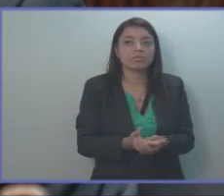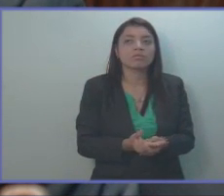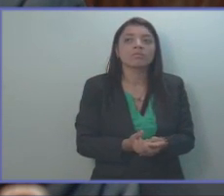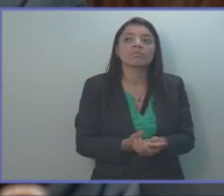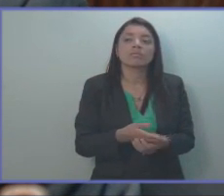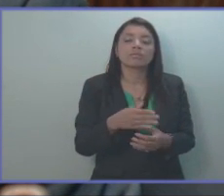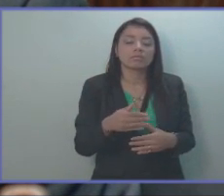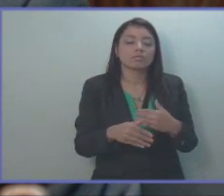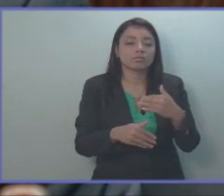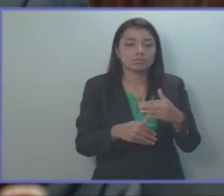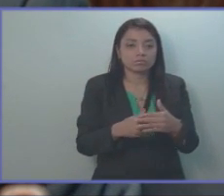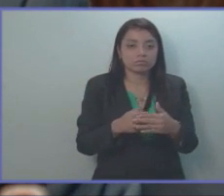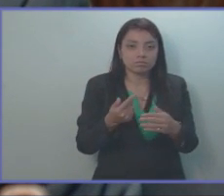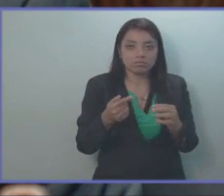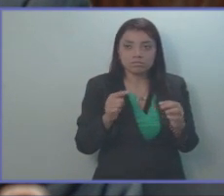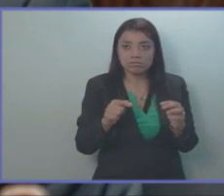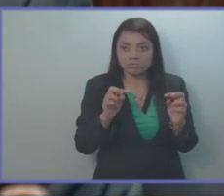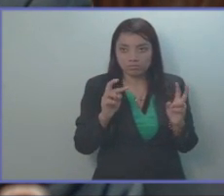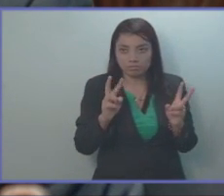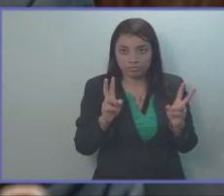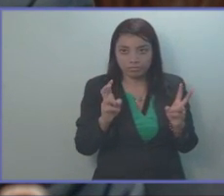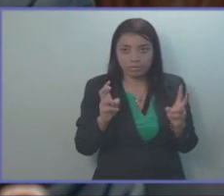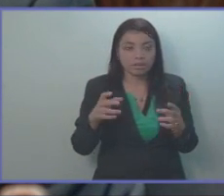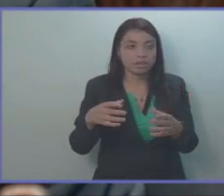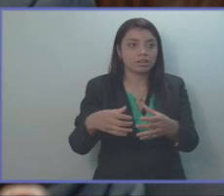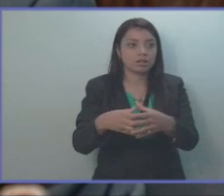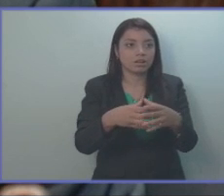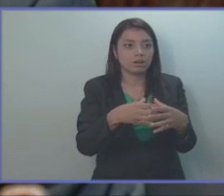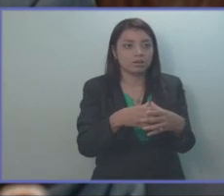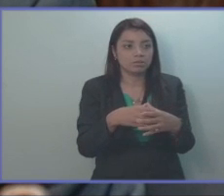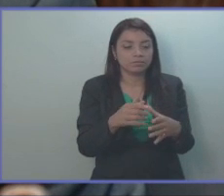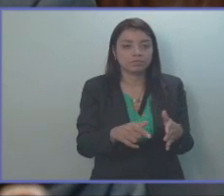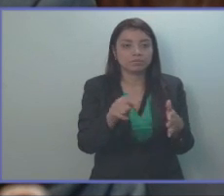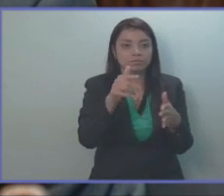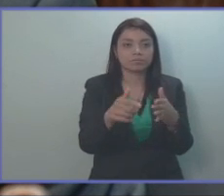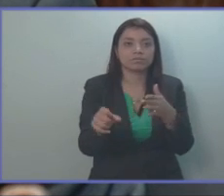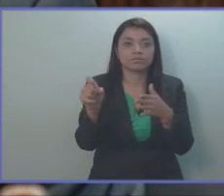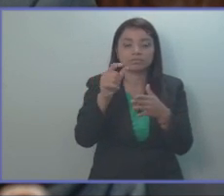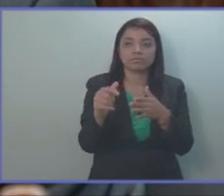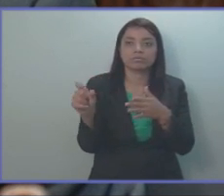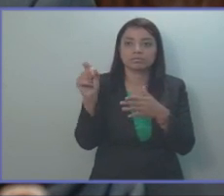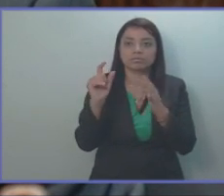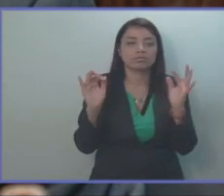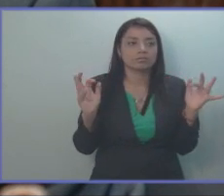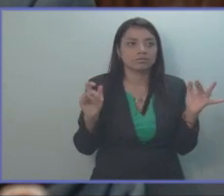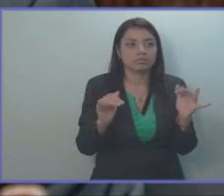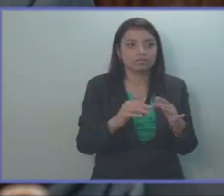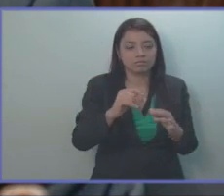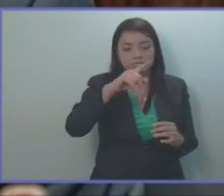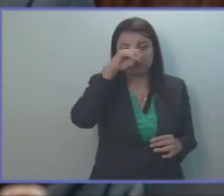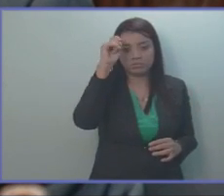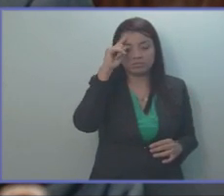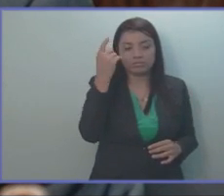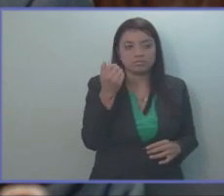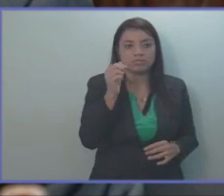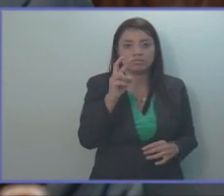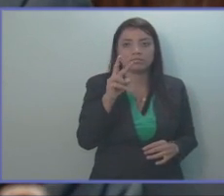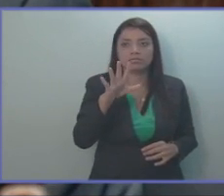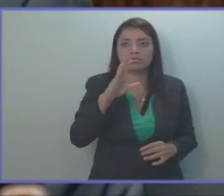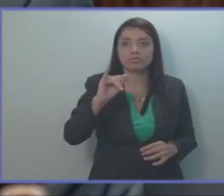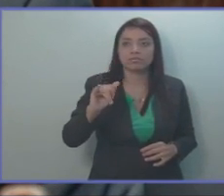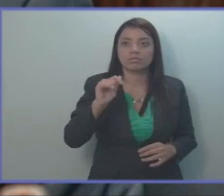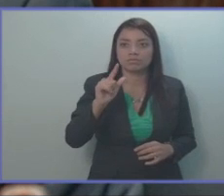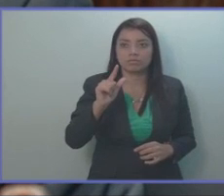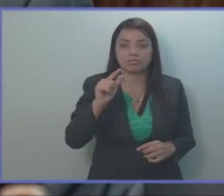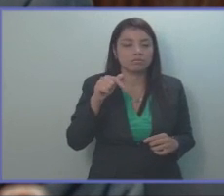la base de lo anterior, dicho equipo interinstitucional en reunión de trabajo del 25 de julio